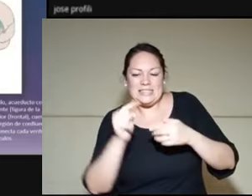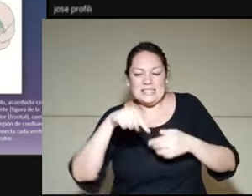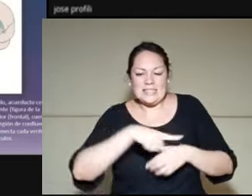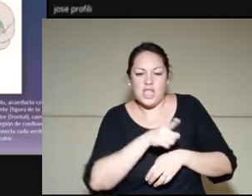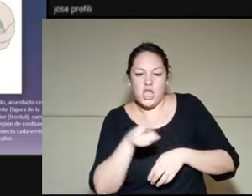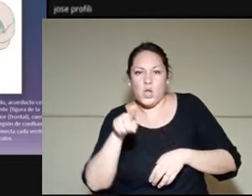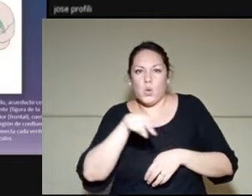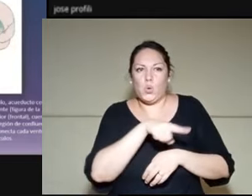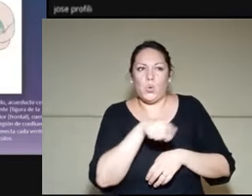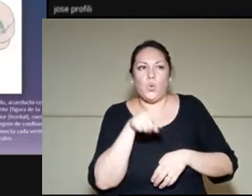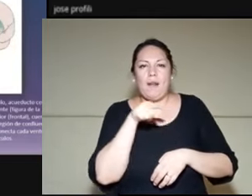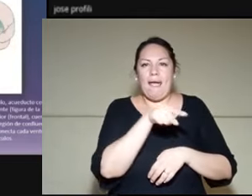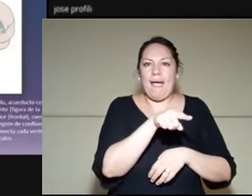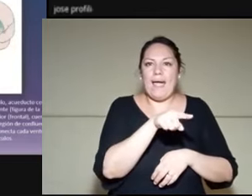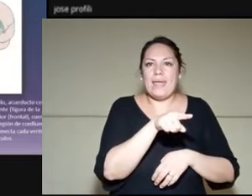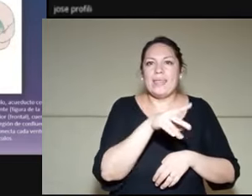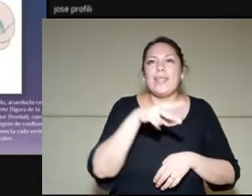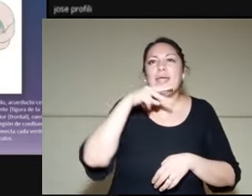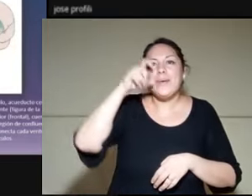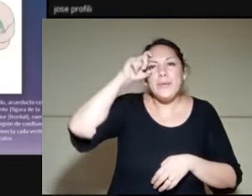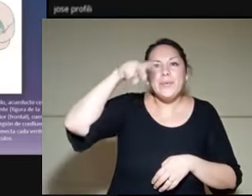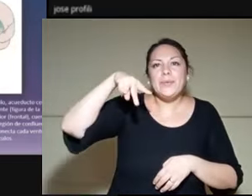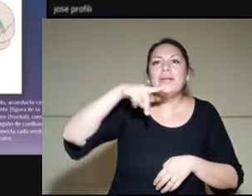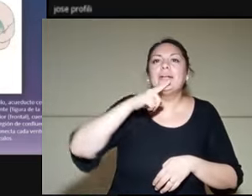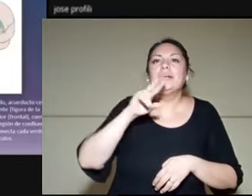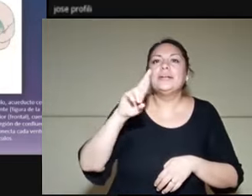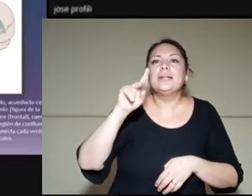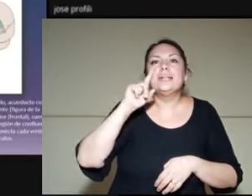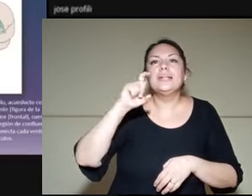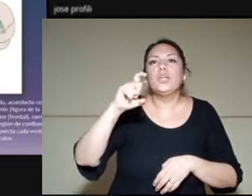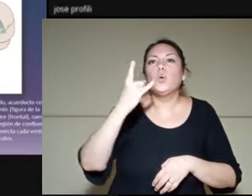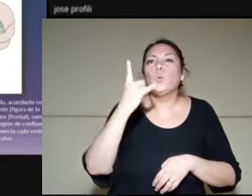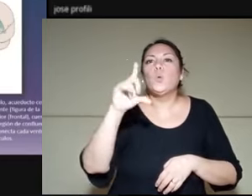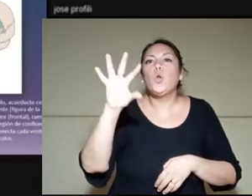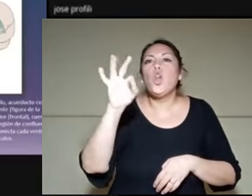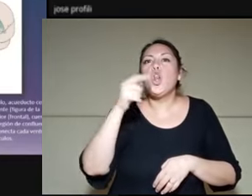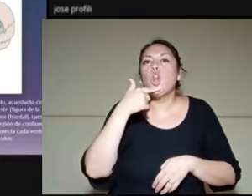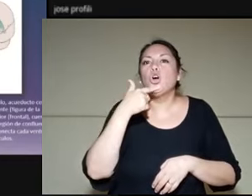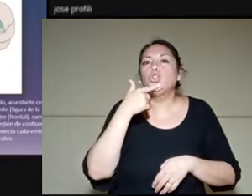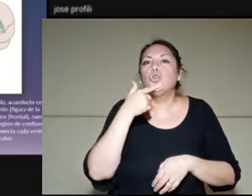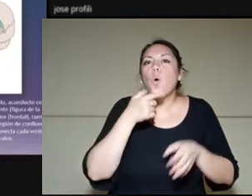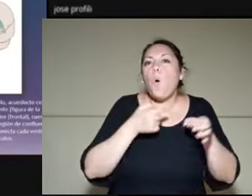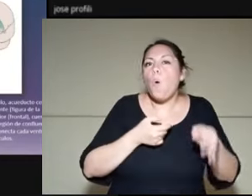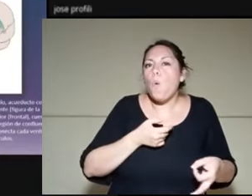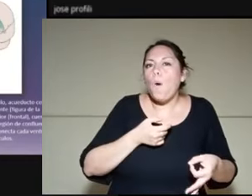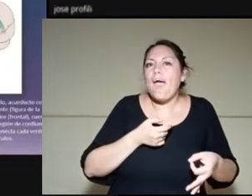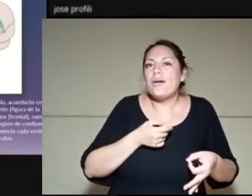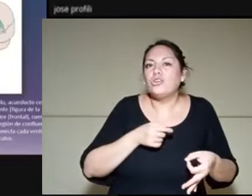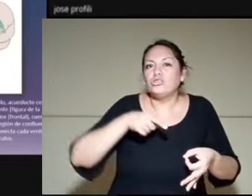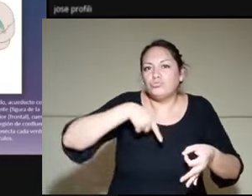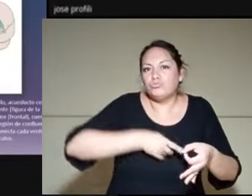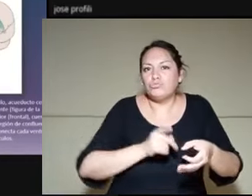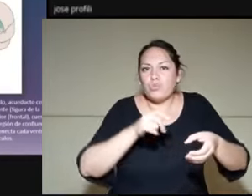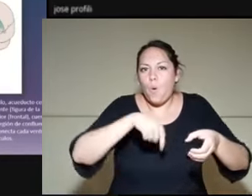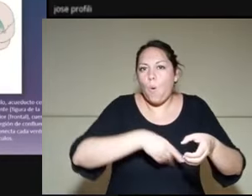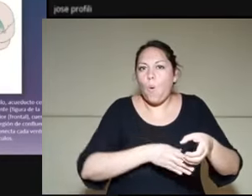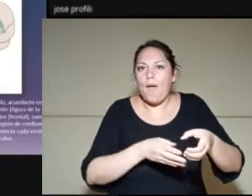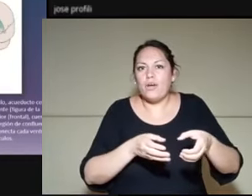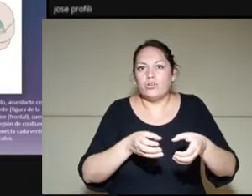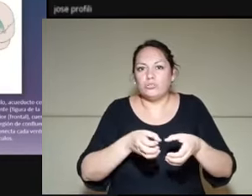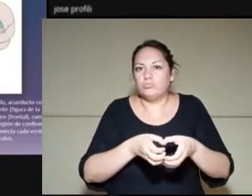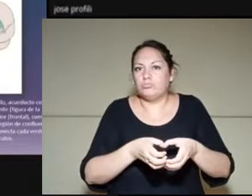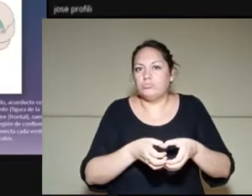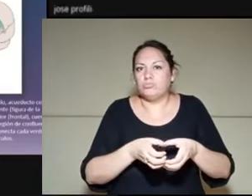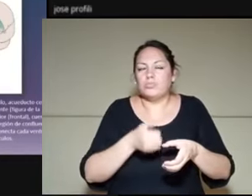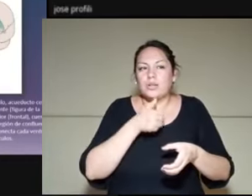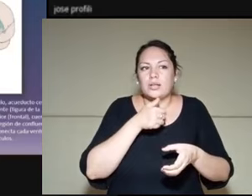por todo este circuito, ¿no es cierto?, de ventrículos, que se llama sistema ventricular. Esto es un